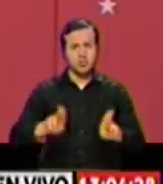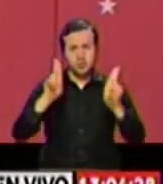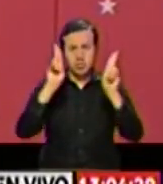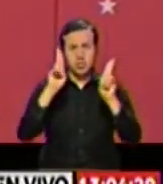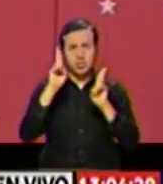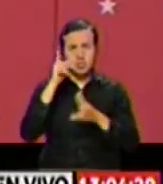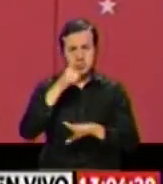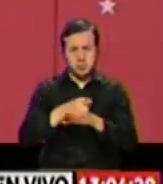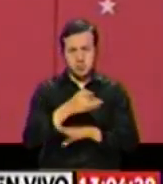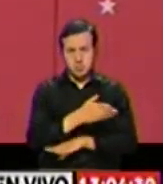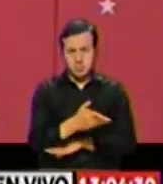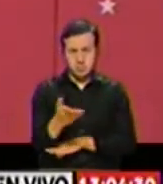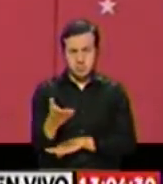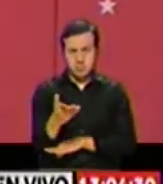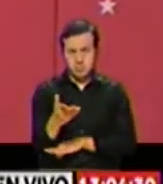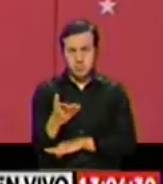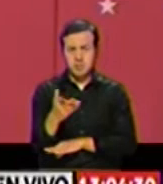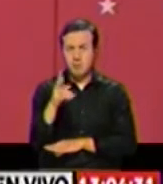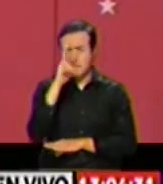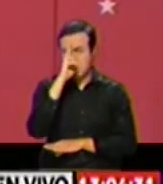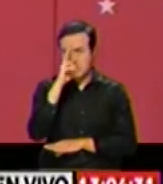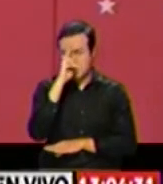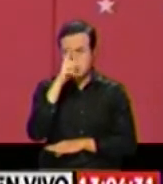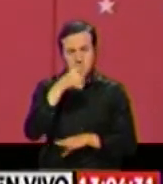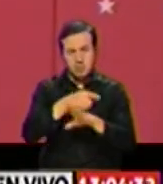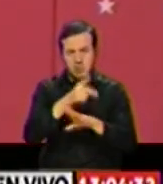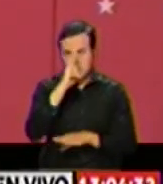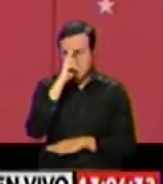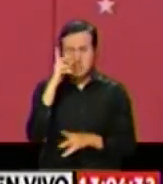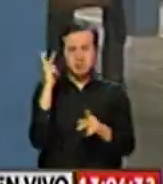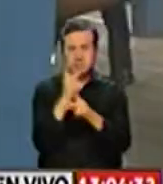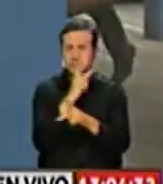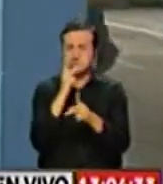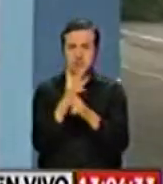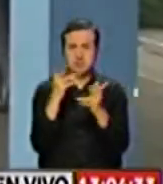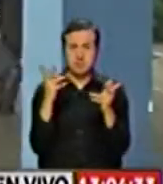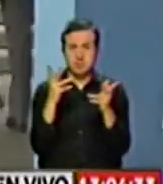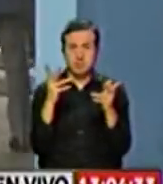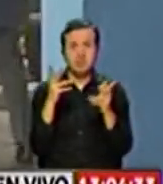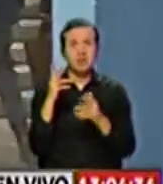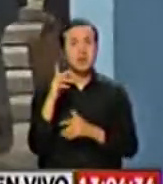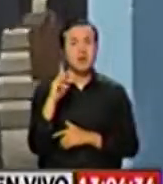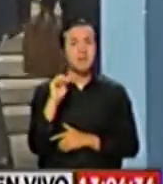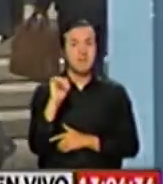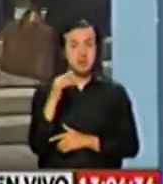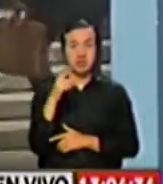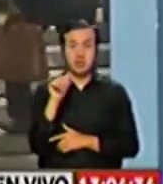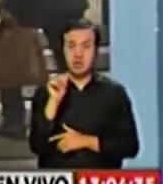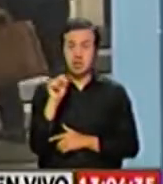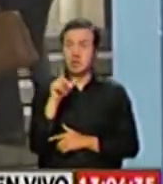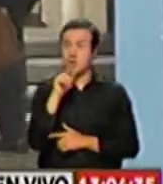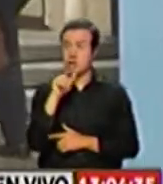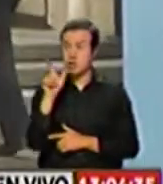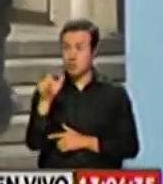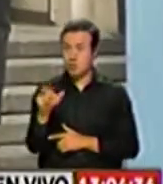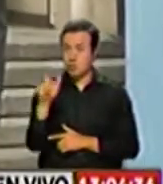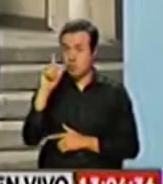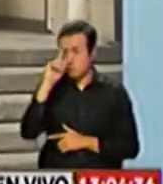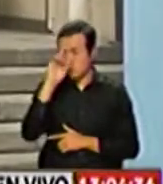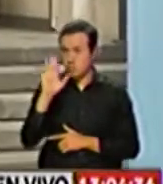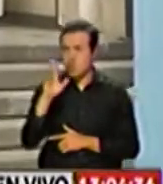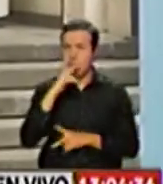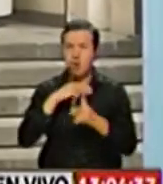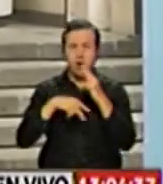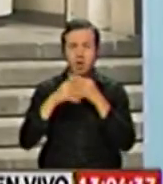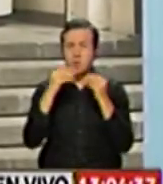que le ordenaron, para montar la patraña esta que están montando. Pero Michelena considera que si alguien miente es un gobierno que se ha caracterizado